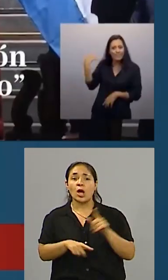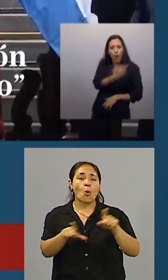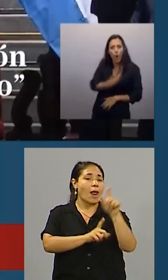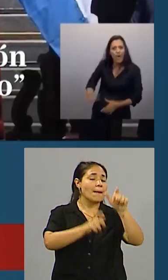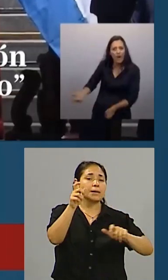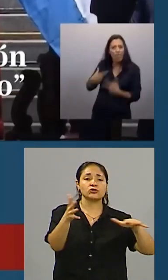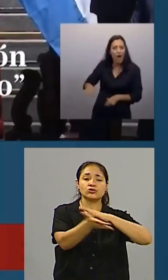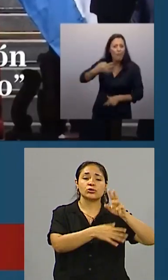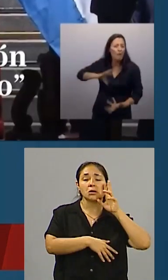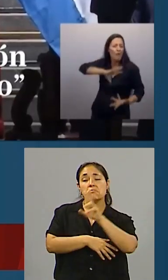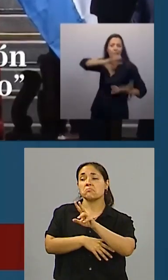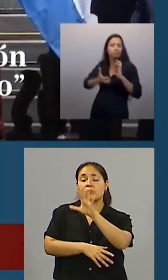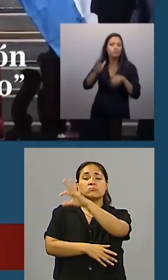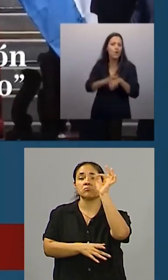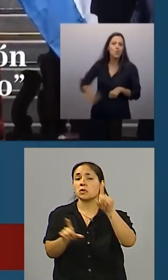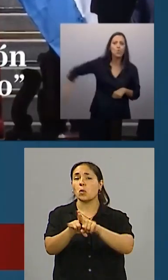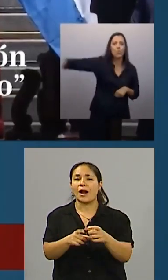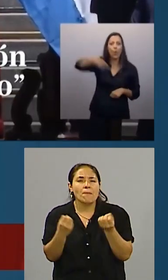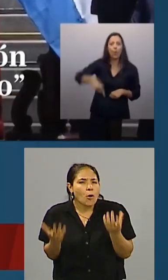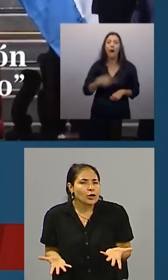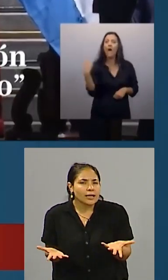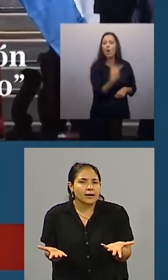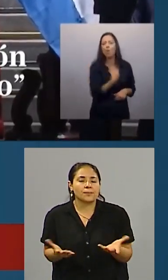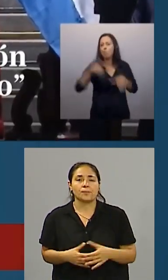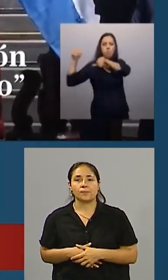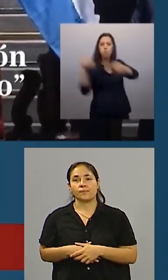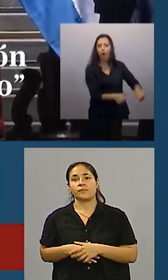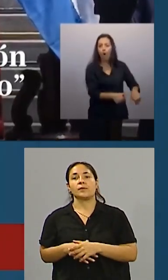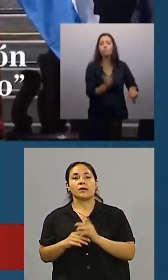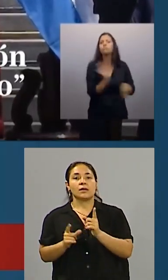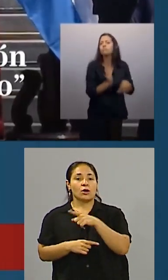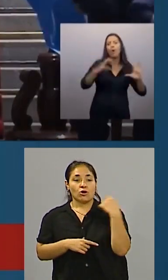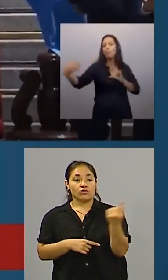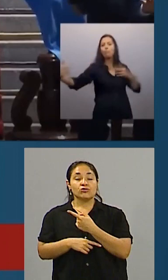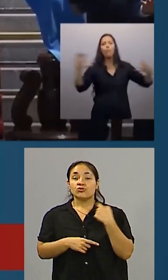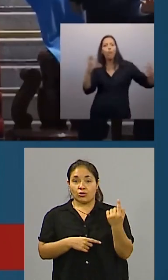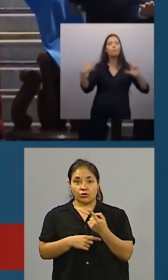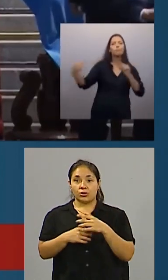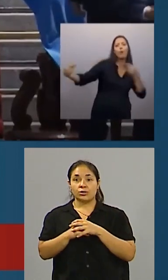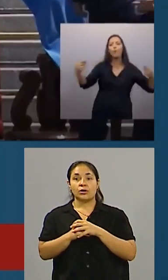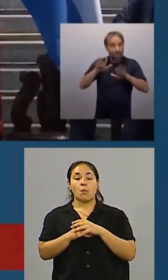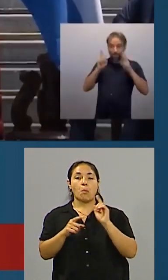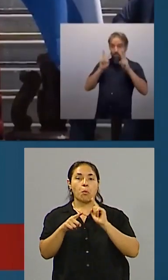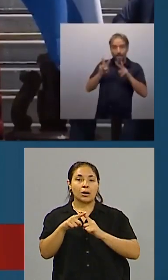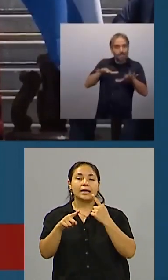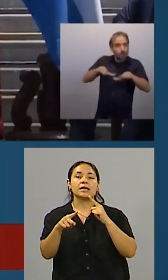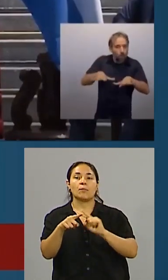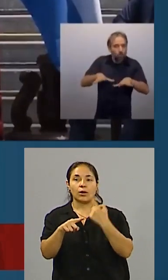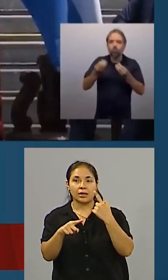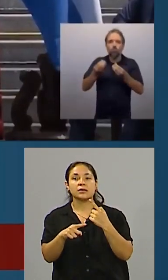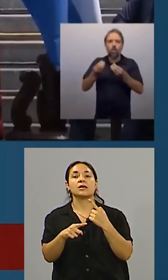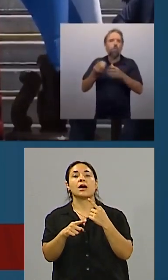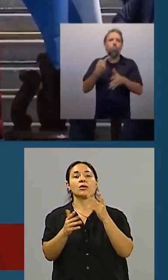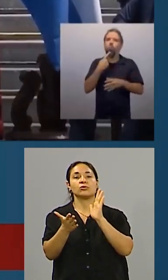¿Por qué pasó esto, Hugo? A ver, nosotros tenemos desde el año, las sucesivas políticas neoliberales que se han